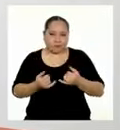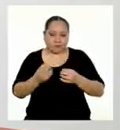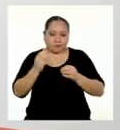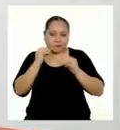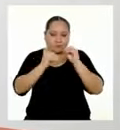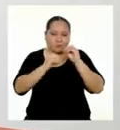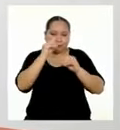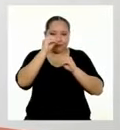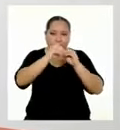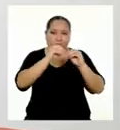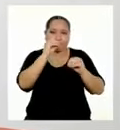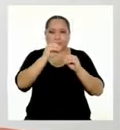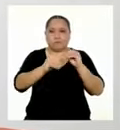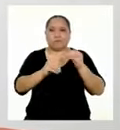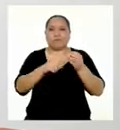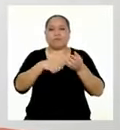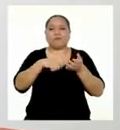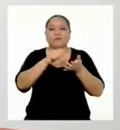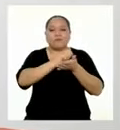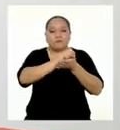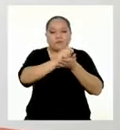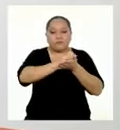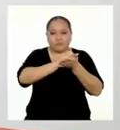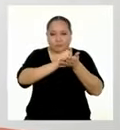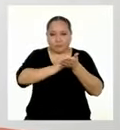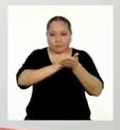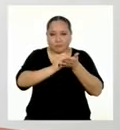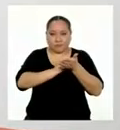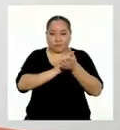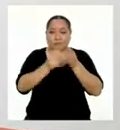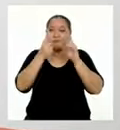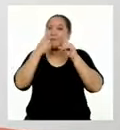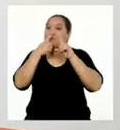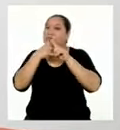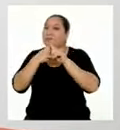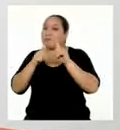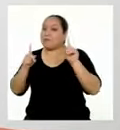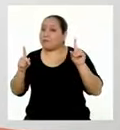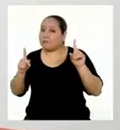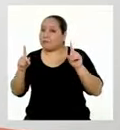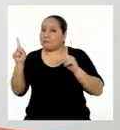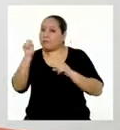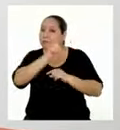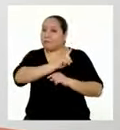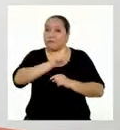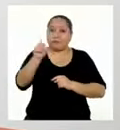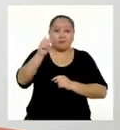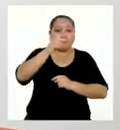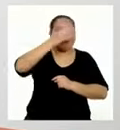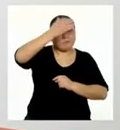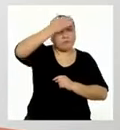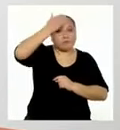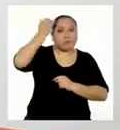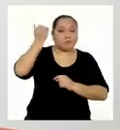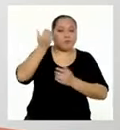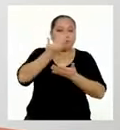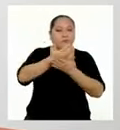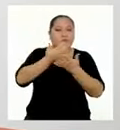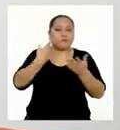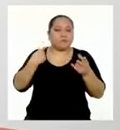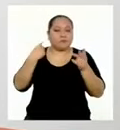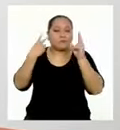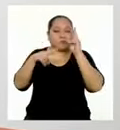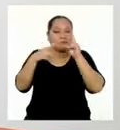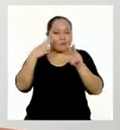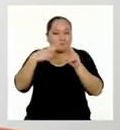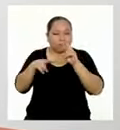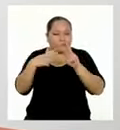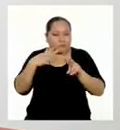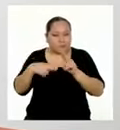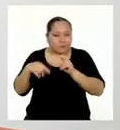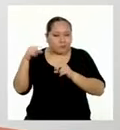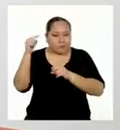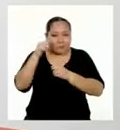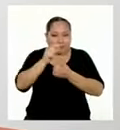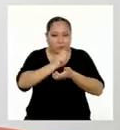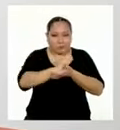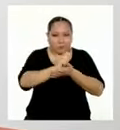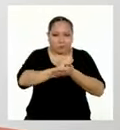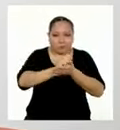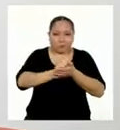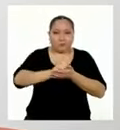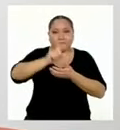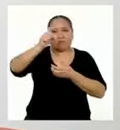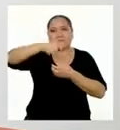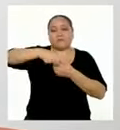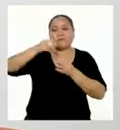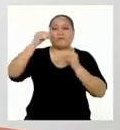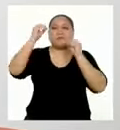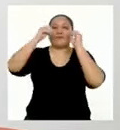lo aplicaremos en nuestro texto. Sin embargo, no olvidemos que antes de revisar nuestro texto